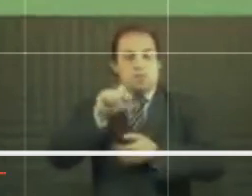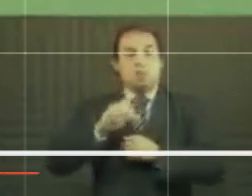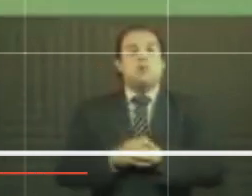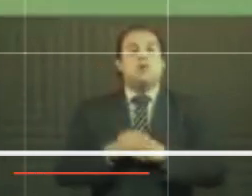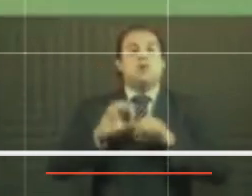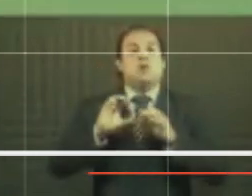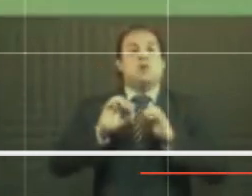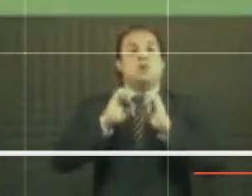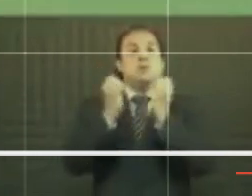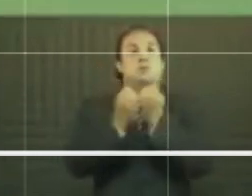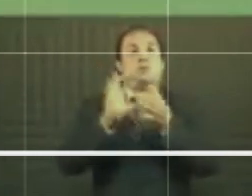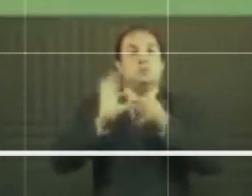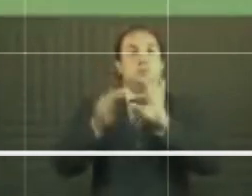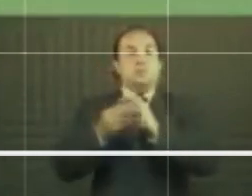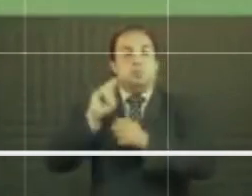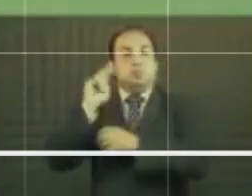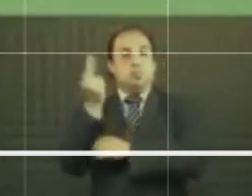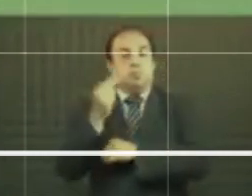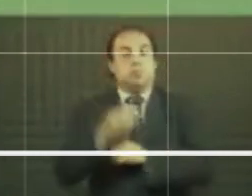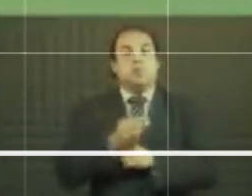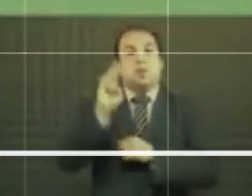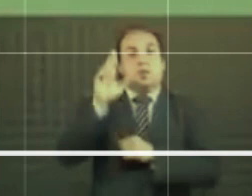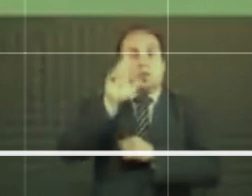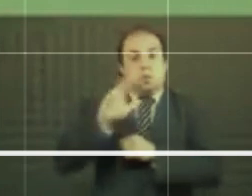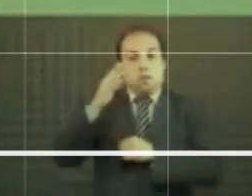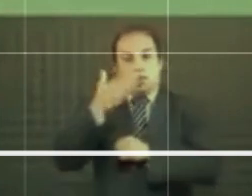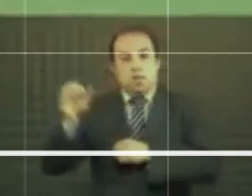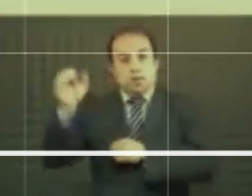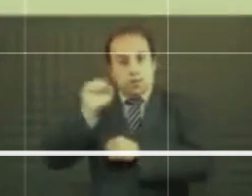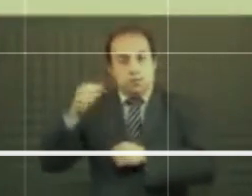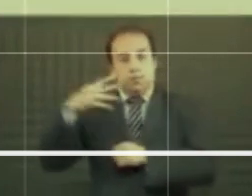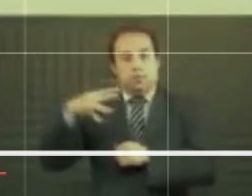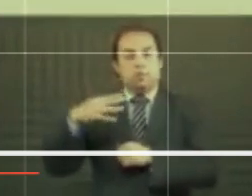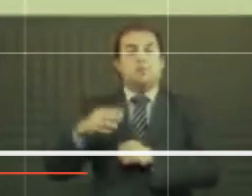Universitario, del martes 10 al sábado 14 de agosto. Siguiente.